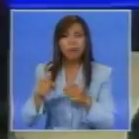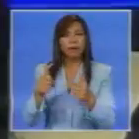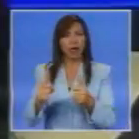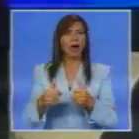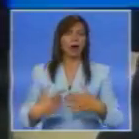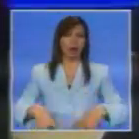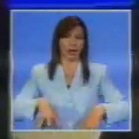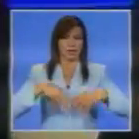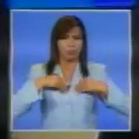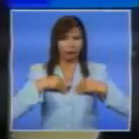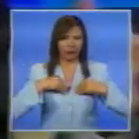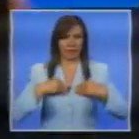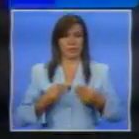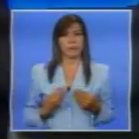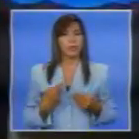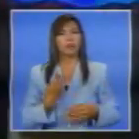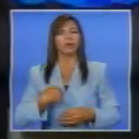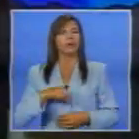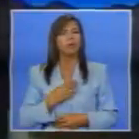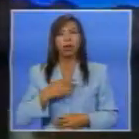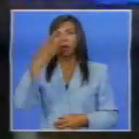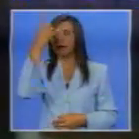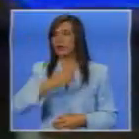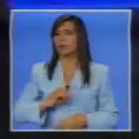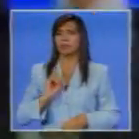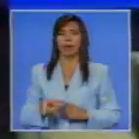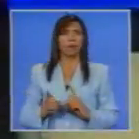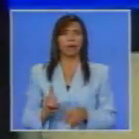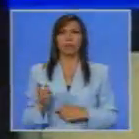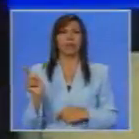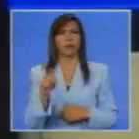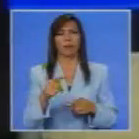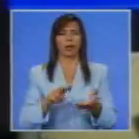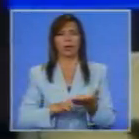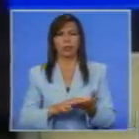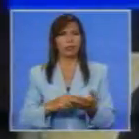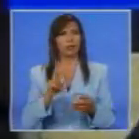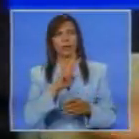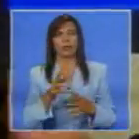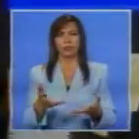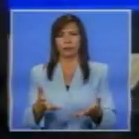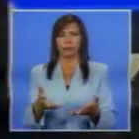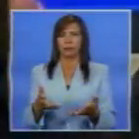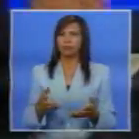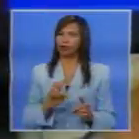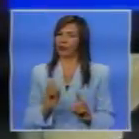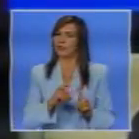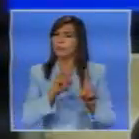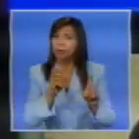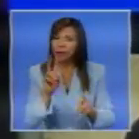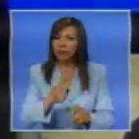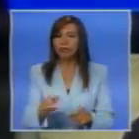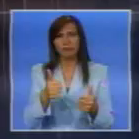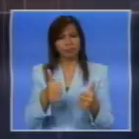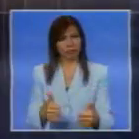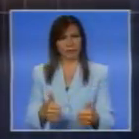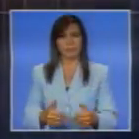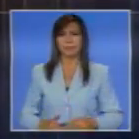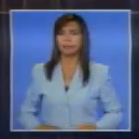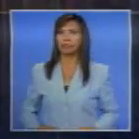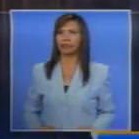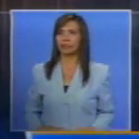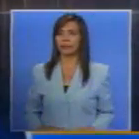sido una grosería si dijéramos, vamos a hacer reunión de UNASUR para tratar el problema de Venezuela. Venezuela es un país soberano.